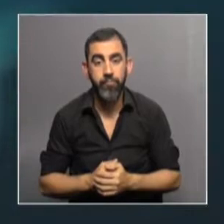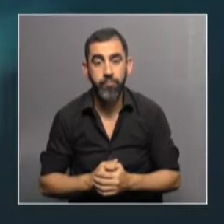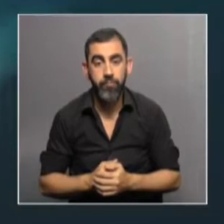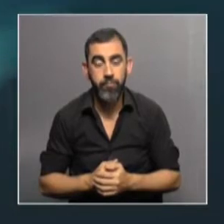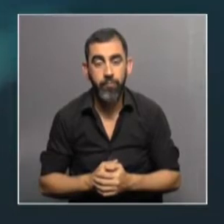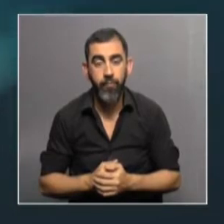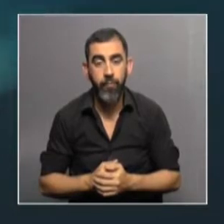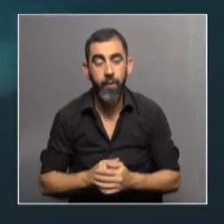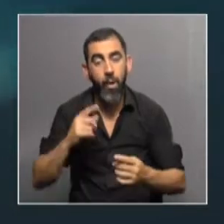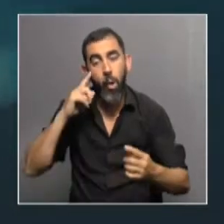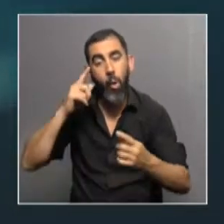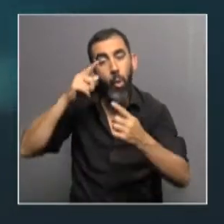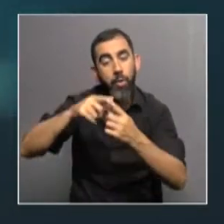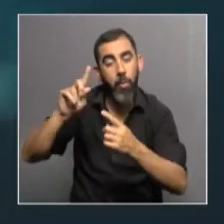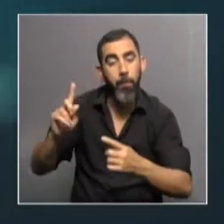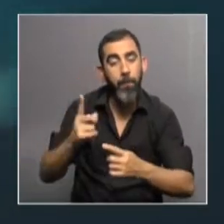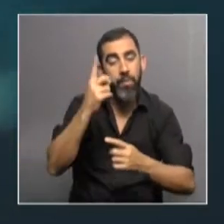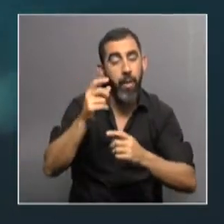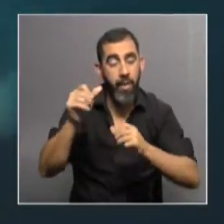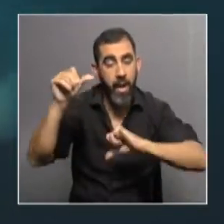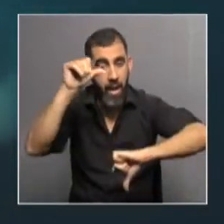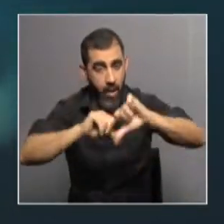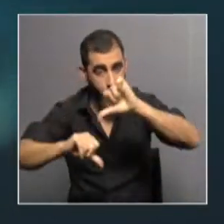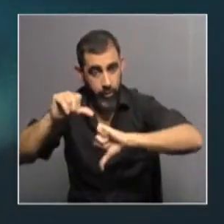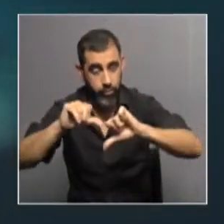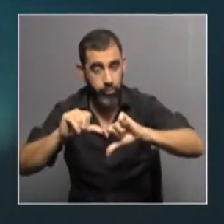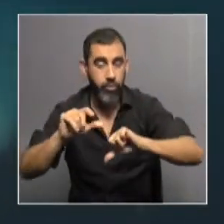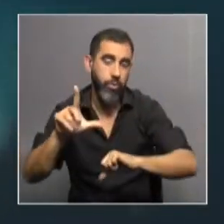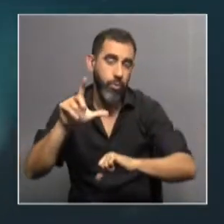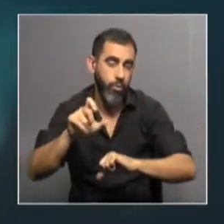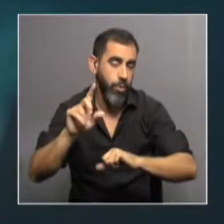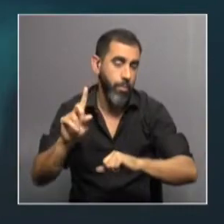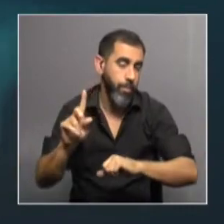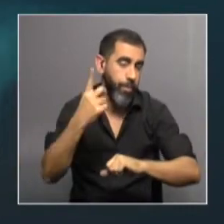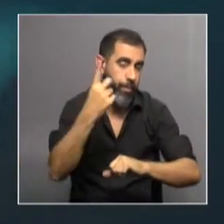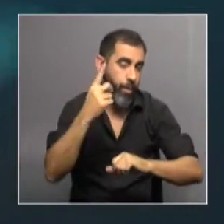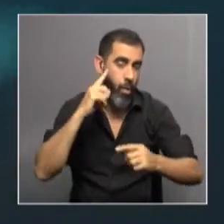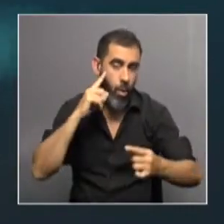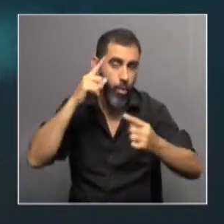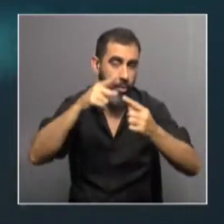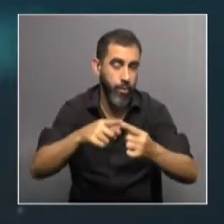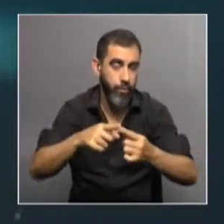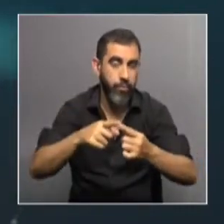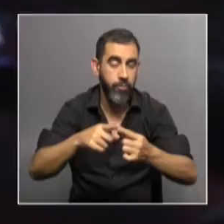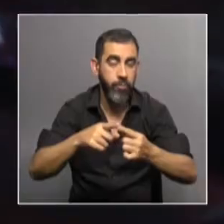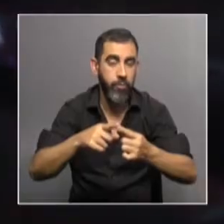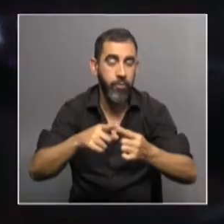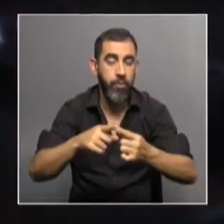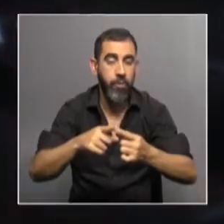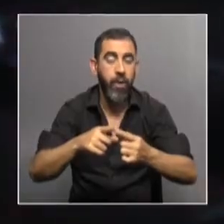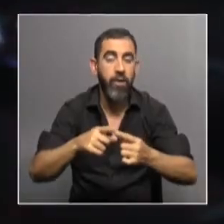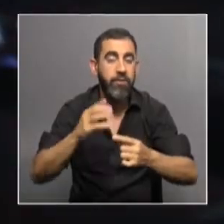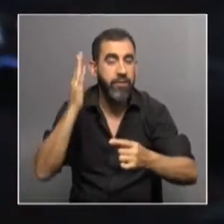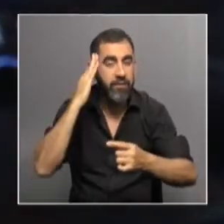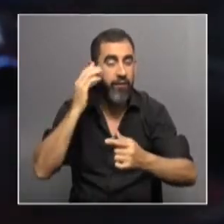Los cometidos principales que tiene este laboratorio es obviamente el primero y el más importante es la resolución de casos